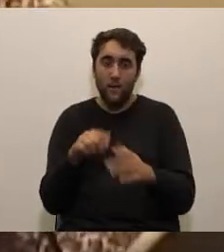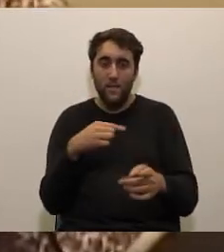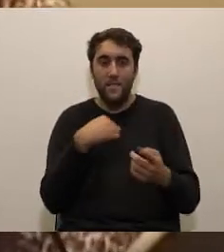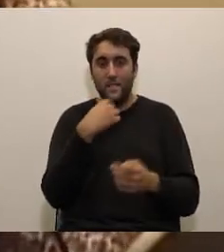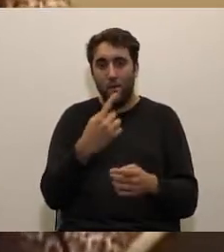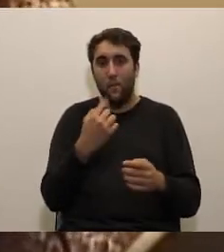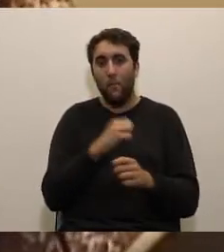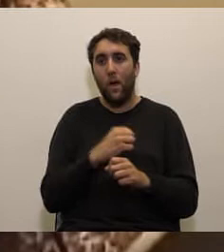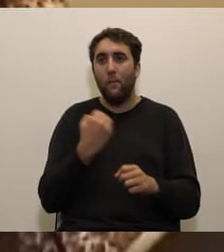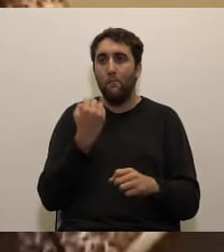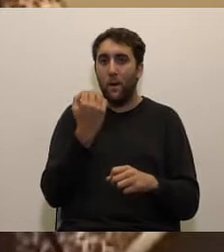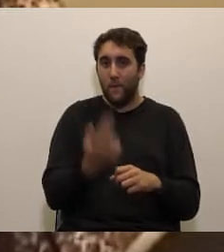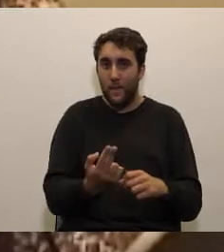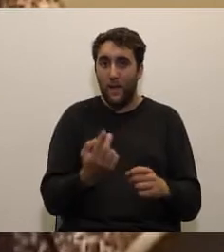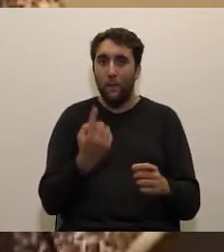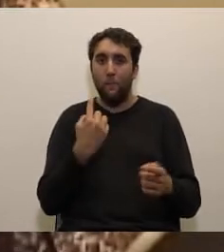además permite que,